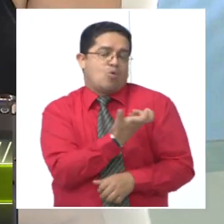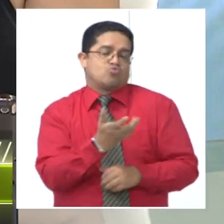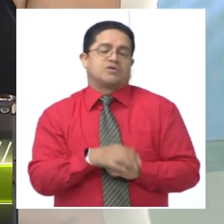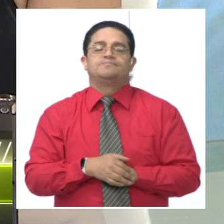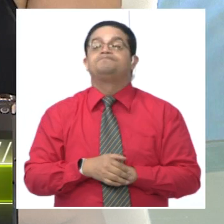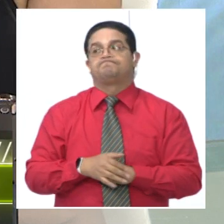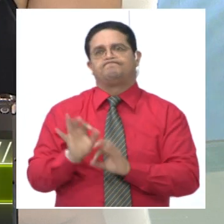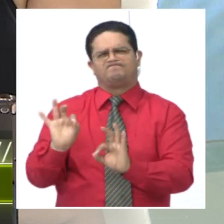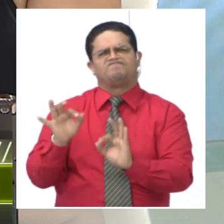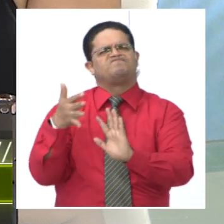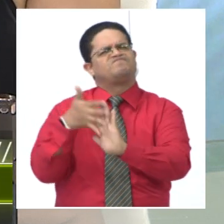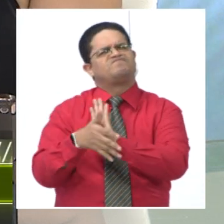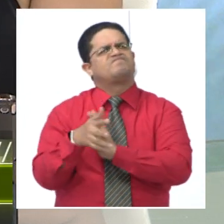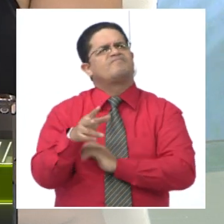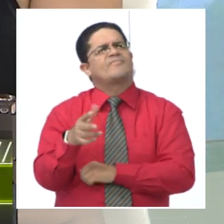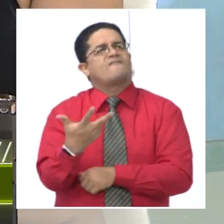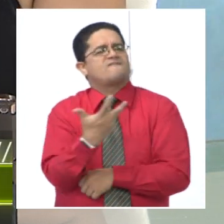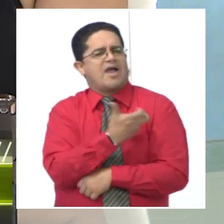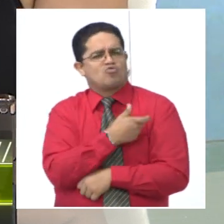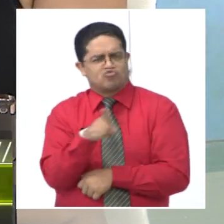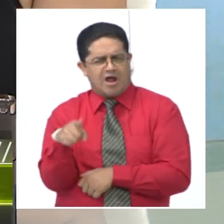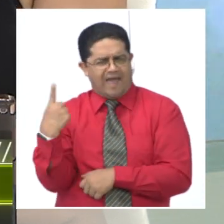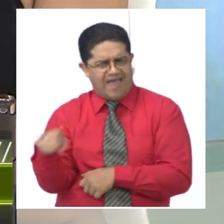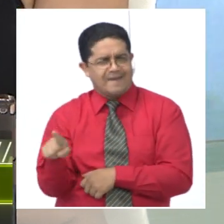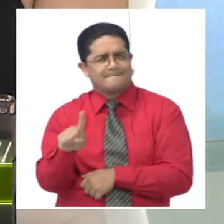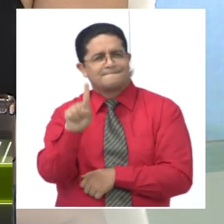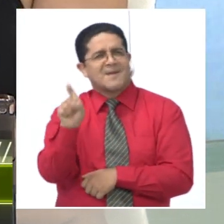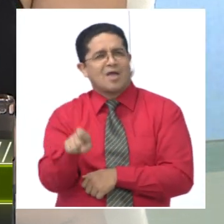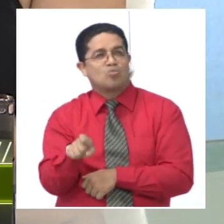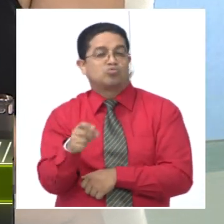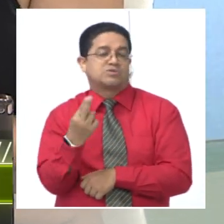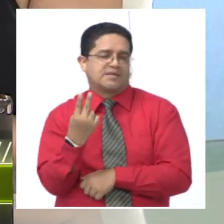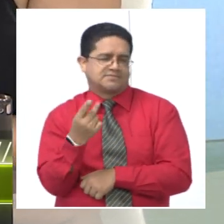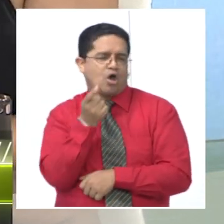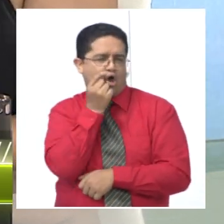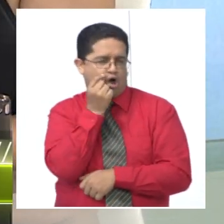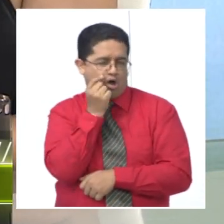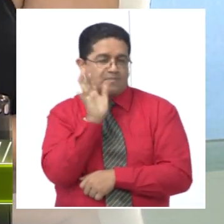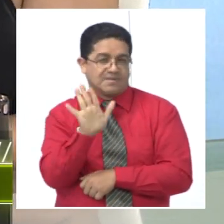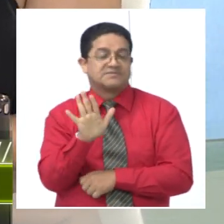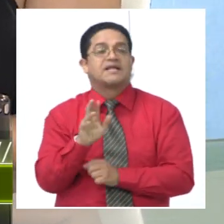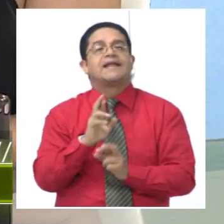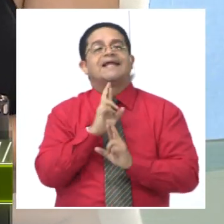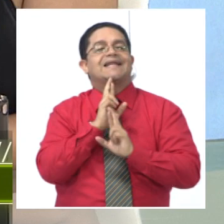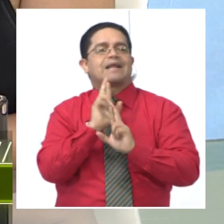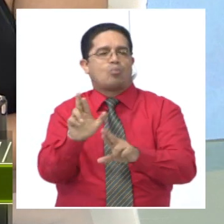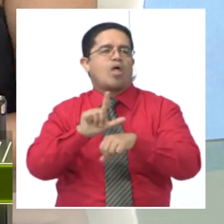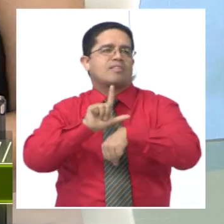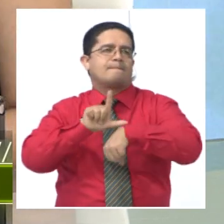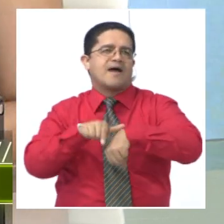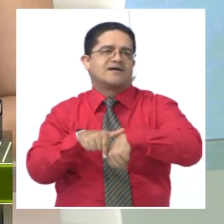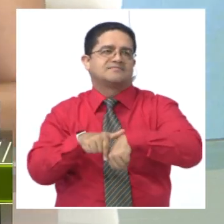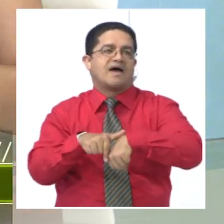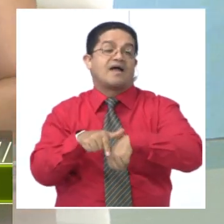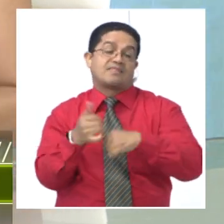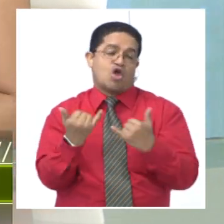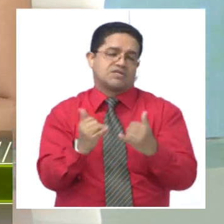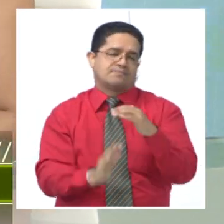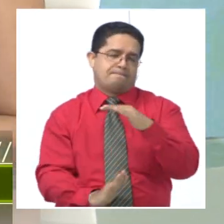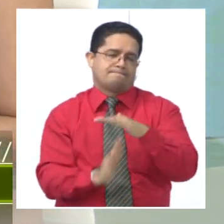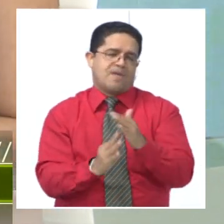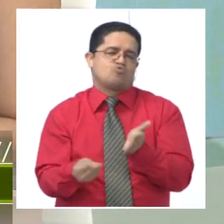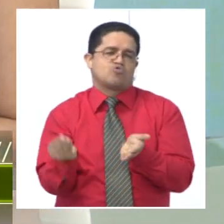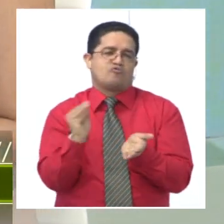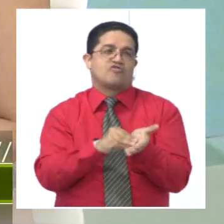de vacunación y VPH, nos llega una pregunta relacionada a la pareja, al caballero también. La vamos a responder al regreso, porque nos corresponde establecer una